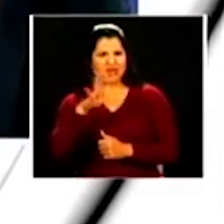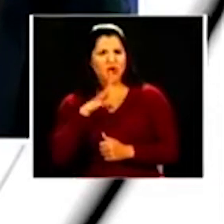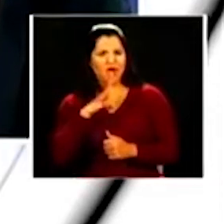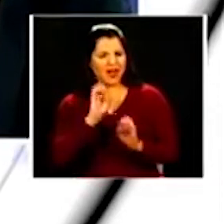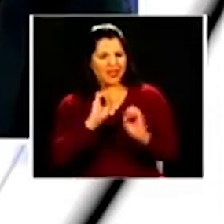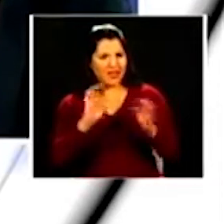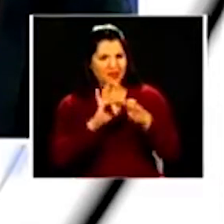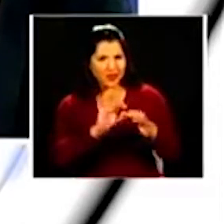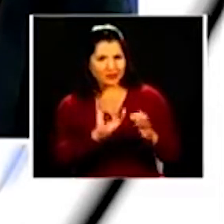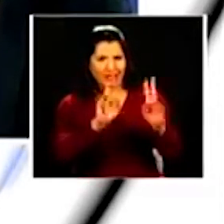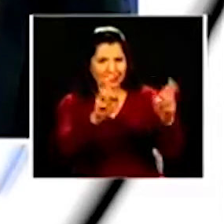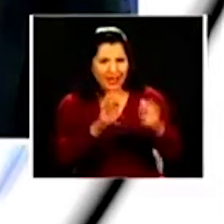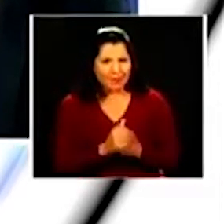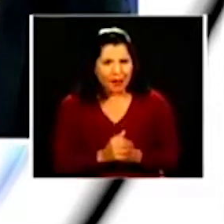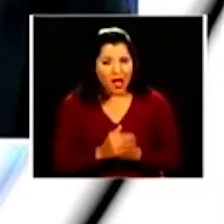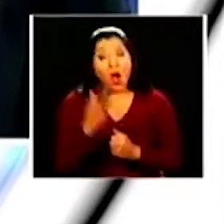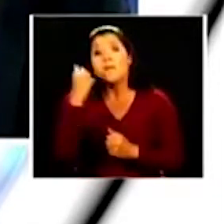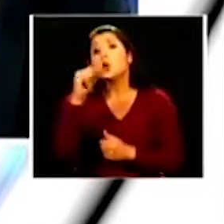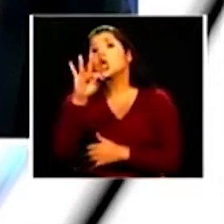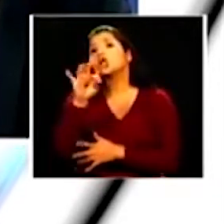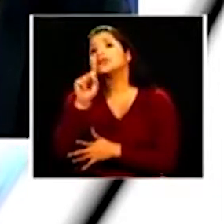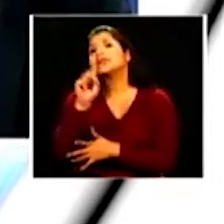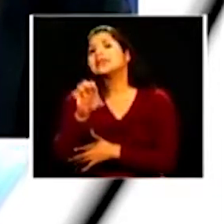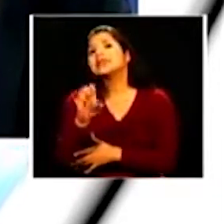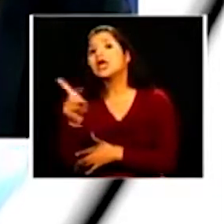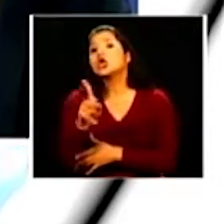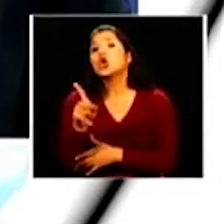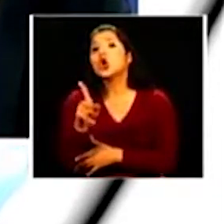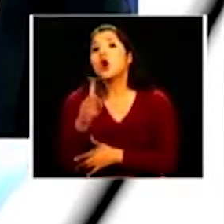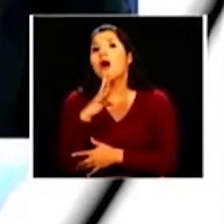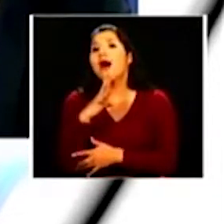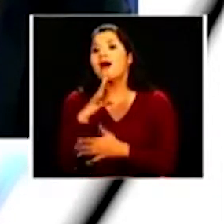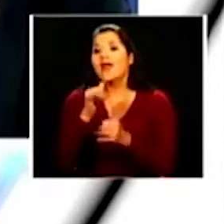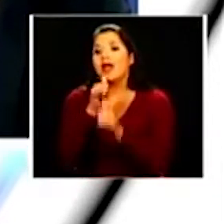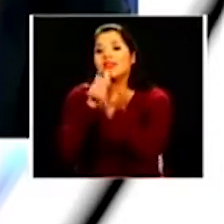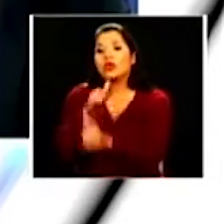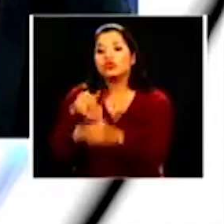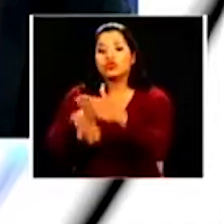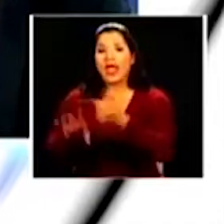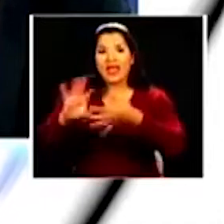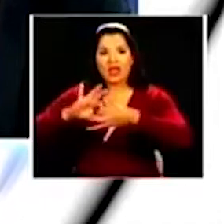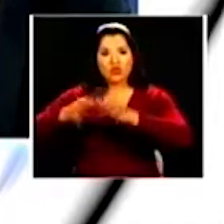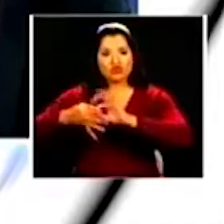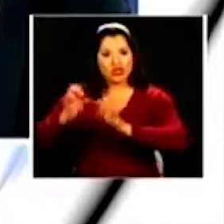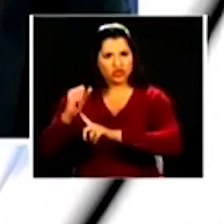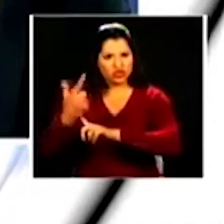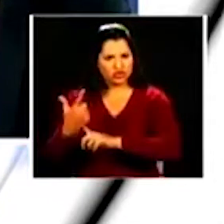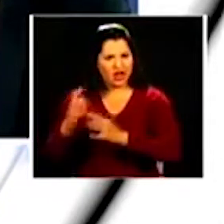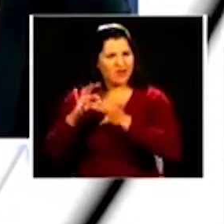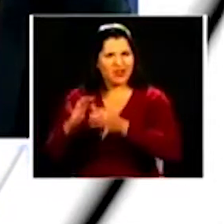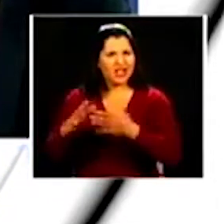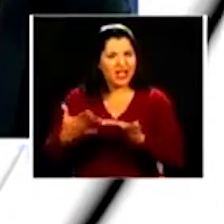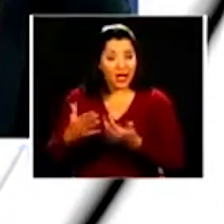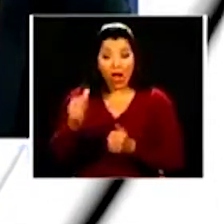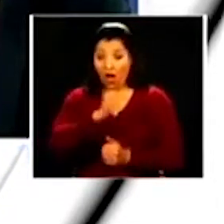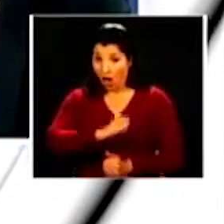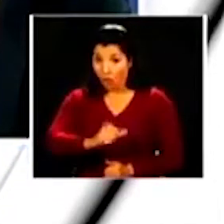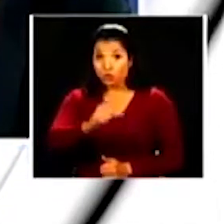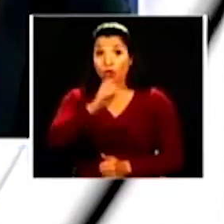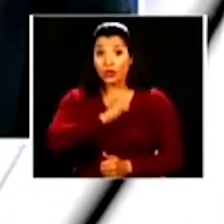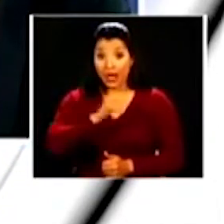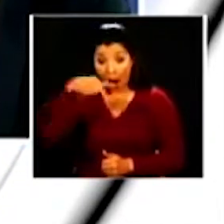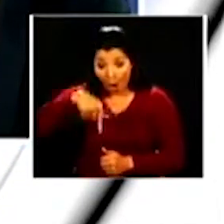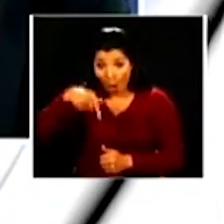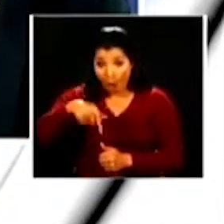¿Por qué no ha dicho el Tribunal Supremo de Elecciones de denuncias que están en redes sociales también en relación a que autoridades hoy de